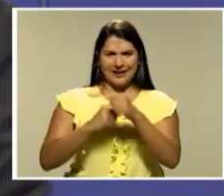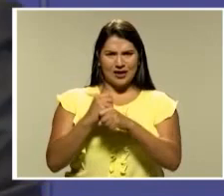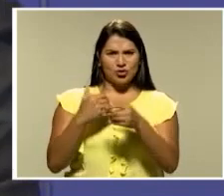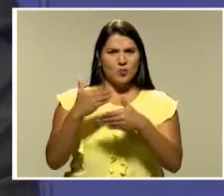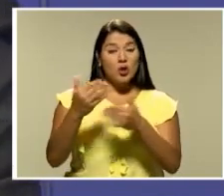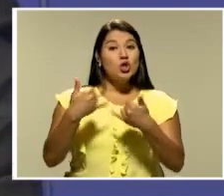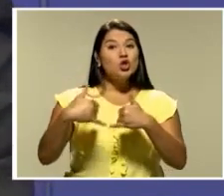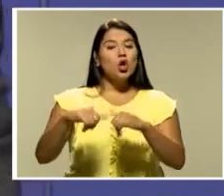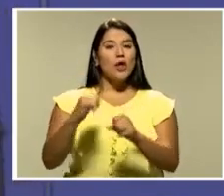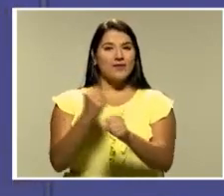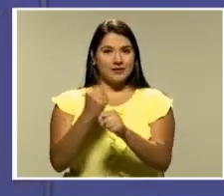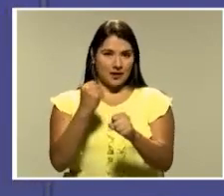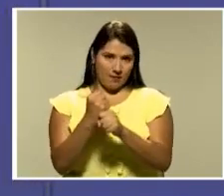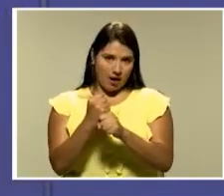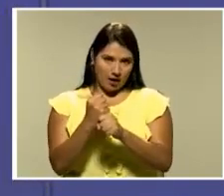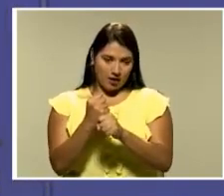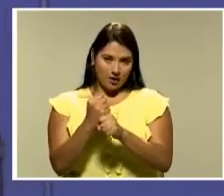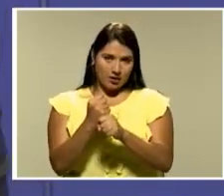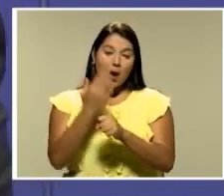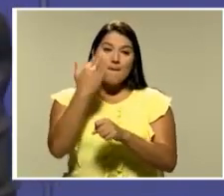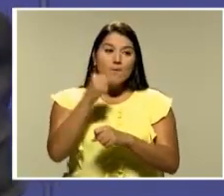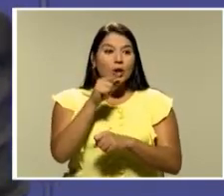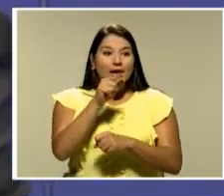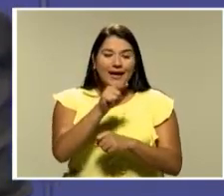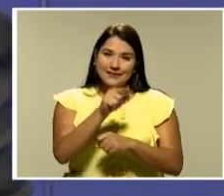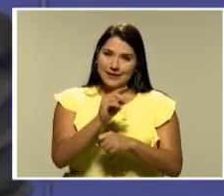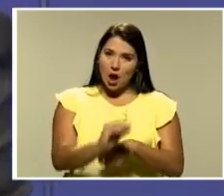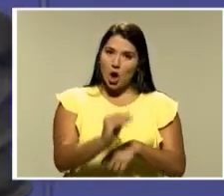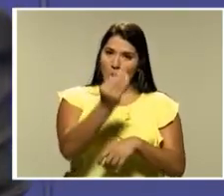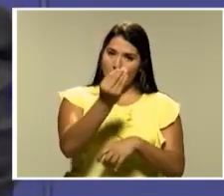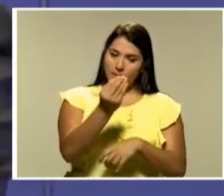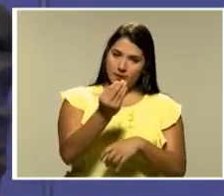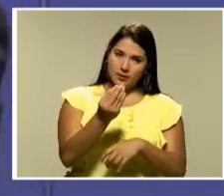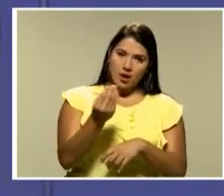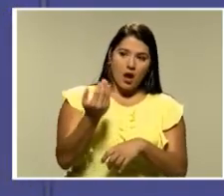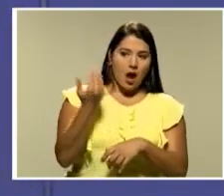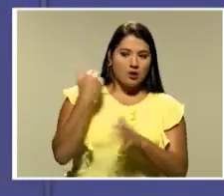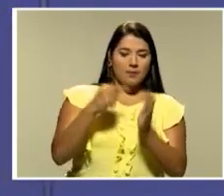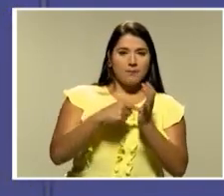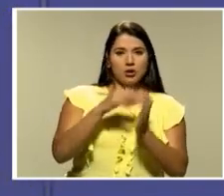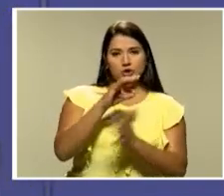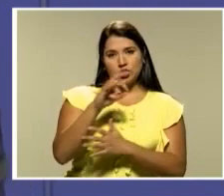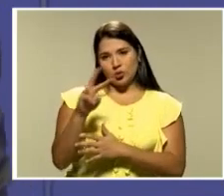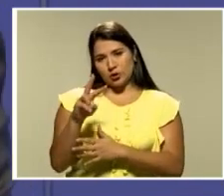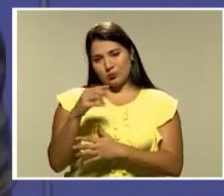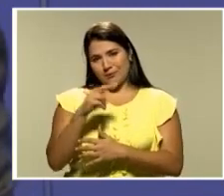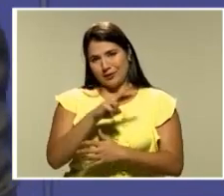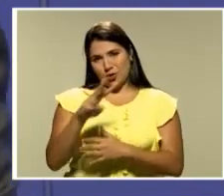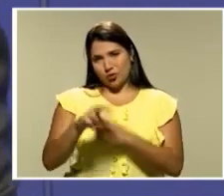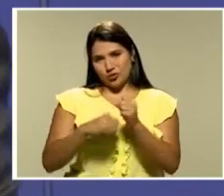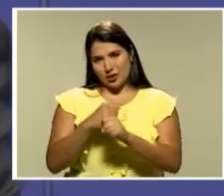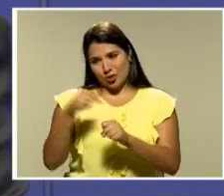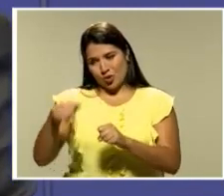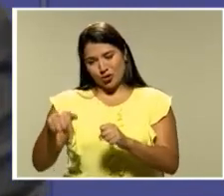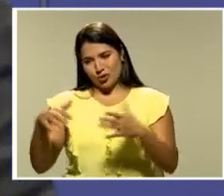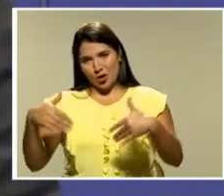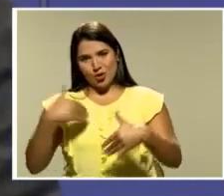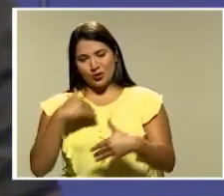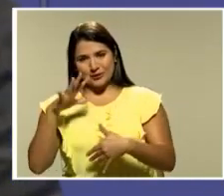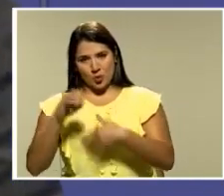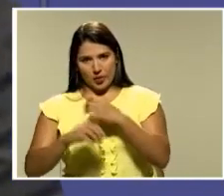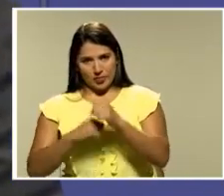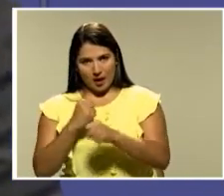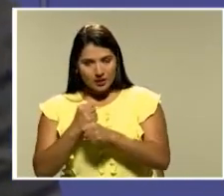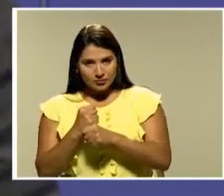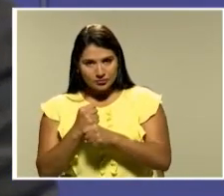estás trabajando, porque escasamente esa muchacha, 22 años, en 1991, hoy no ha llegado ni a 50 años. Entonces,